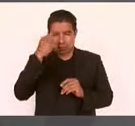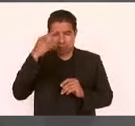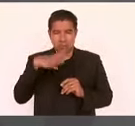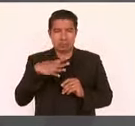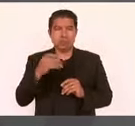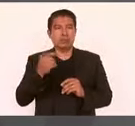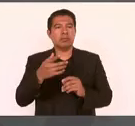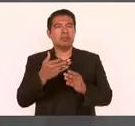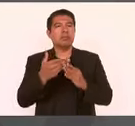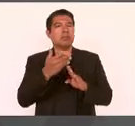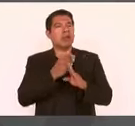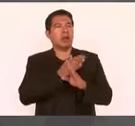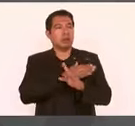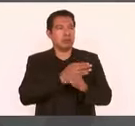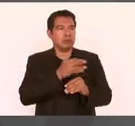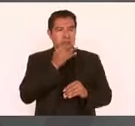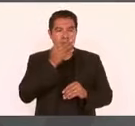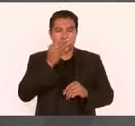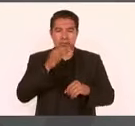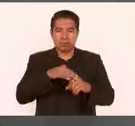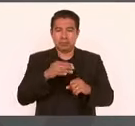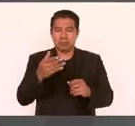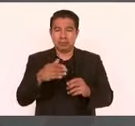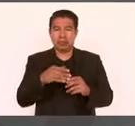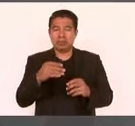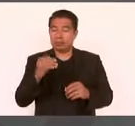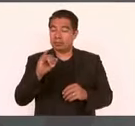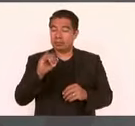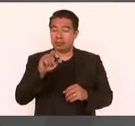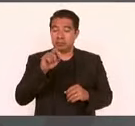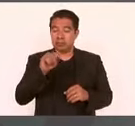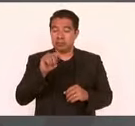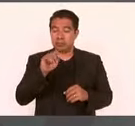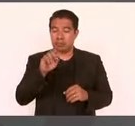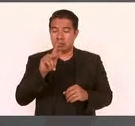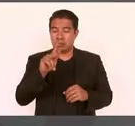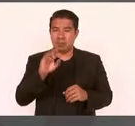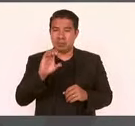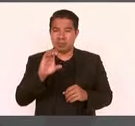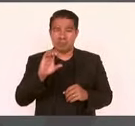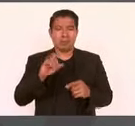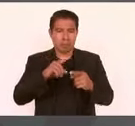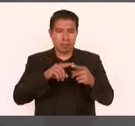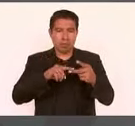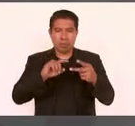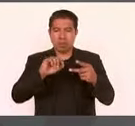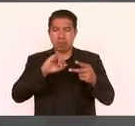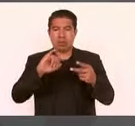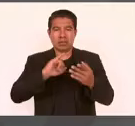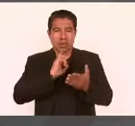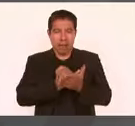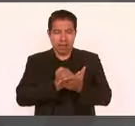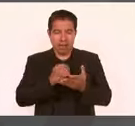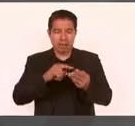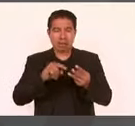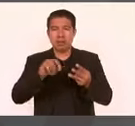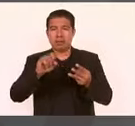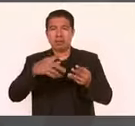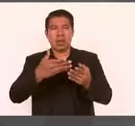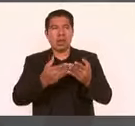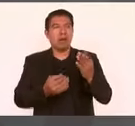electo, dio a conocer en las ciudades de Ixtepec y Juchitán, Oaxaca, la forma en la que el nuevo gobierno asumiría